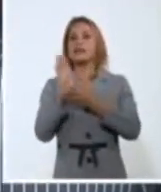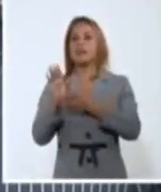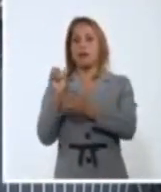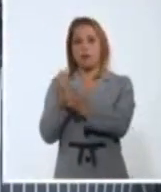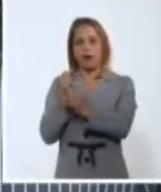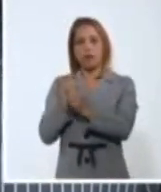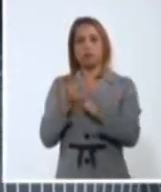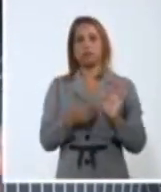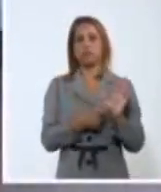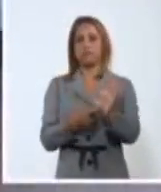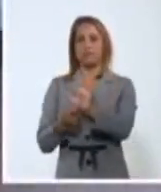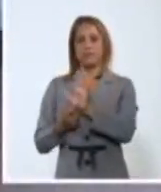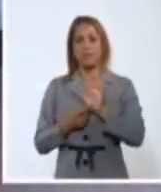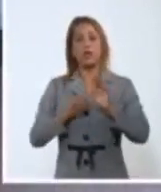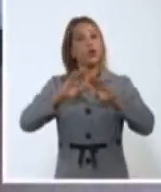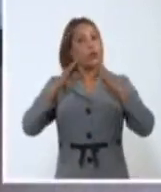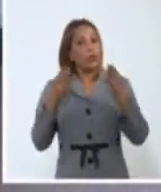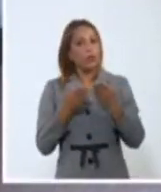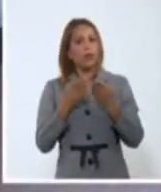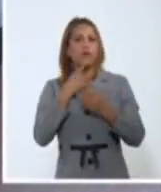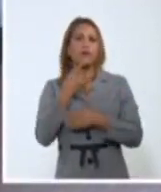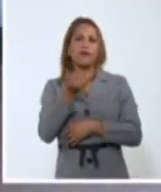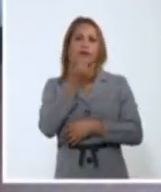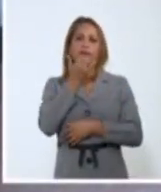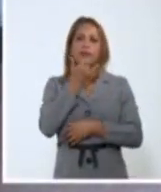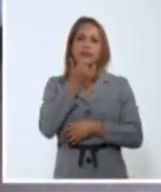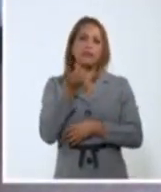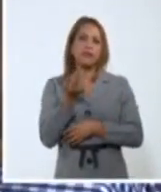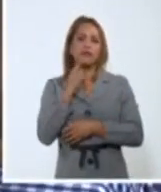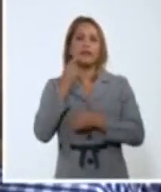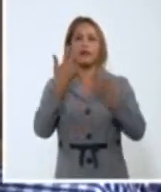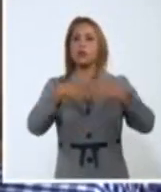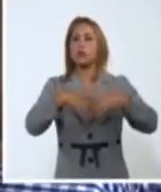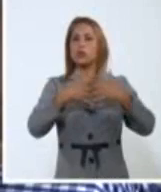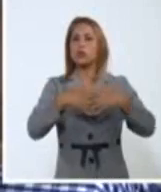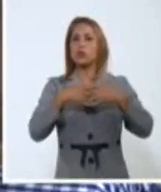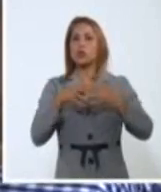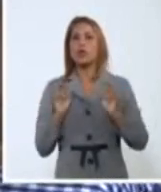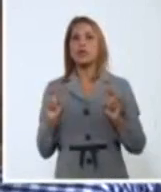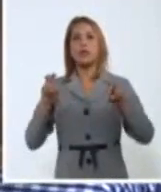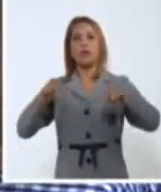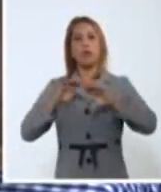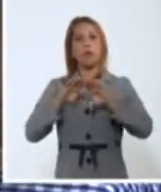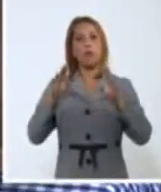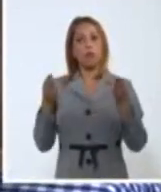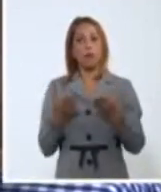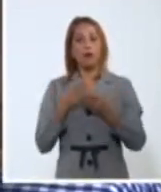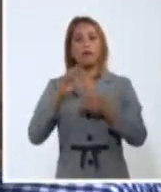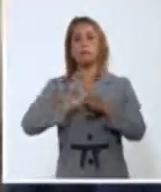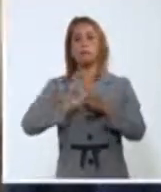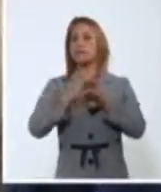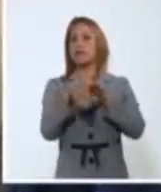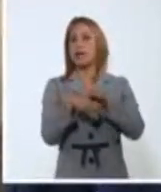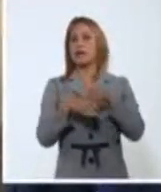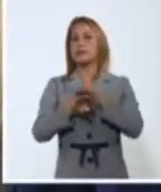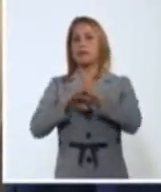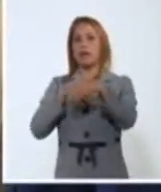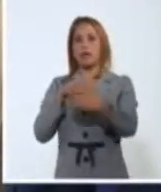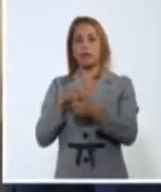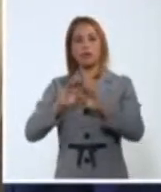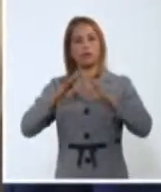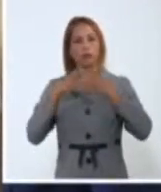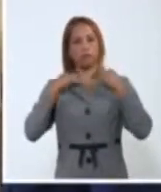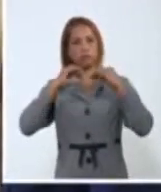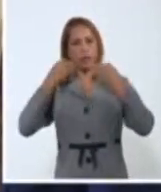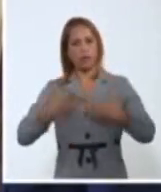aquellos proyectos que pueden atenuar las deficiencias de la industria nacional del mueble y calzado, las potencialidades para exportar y el desarrollo de